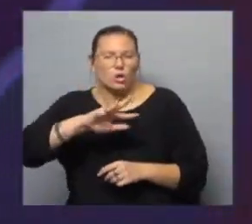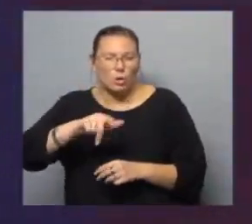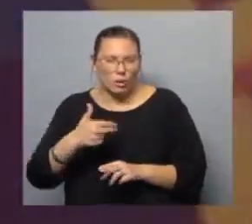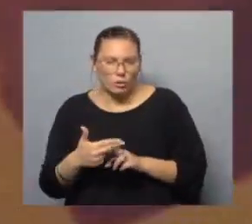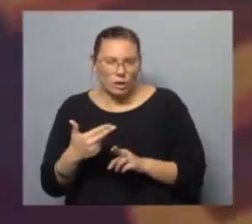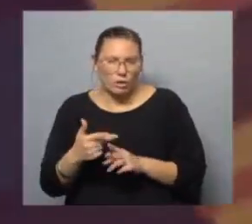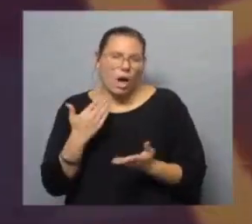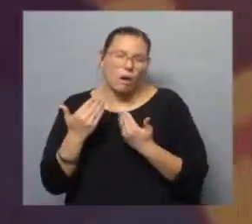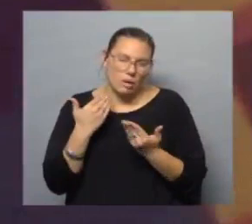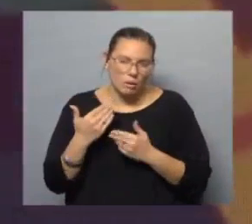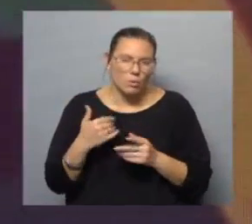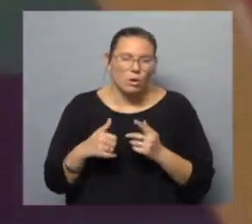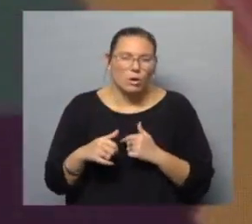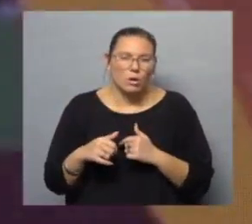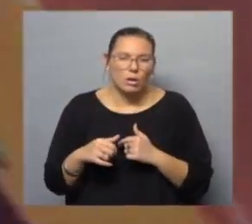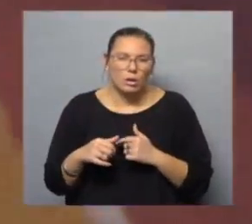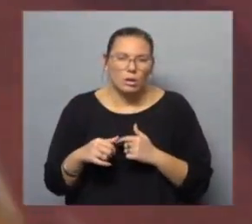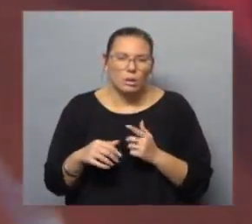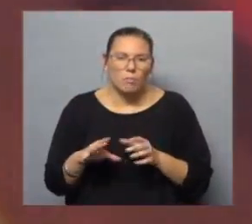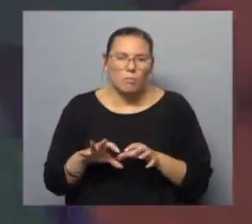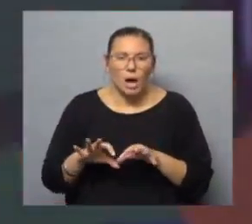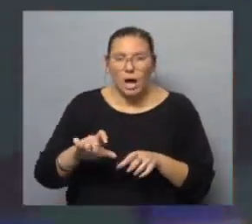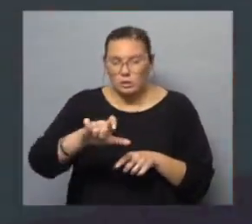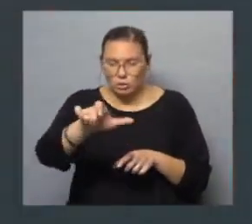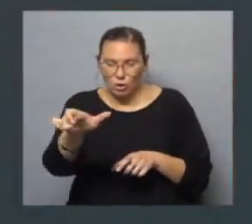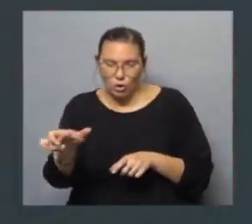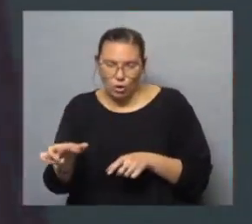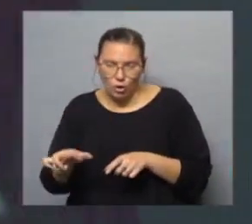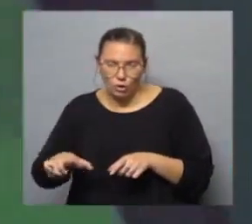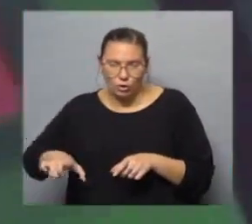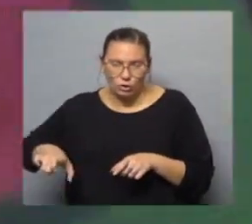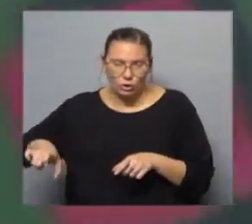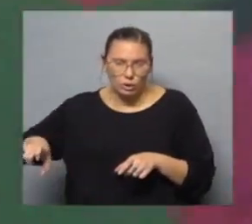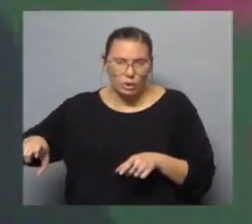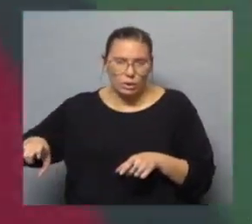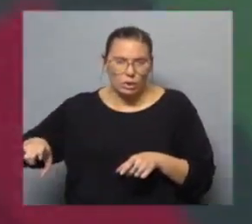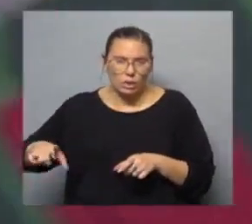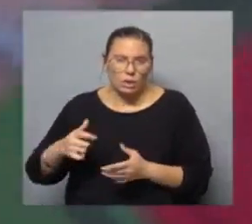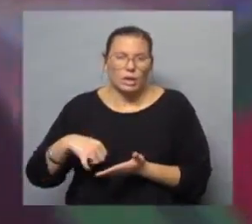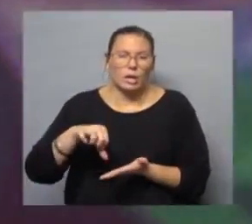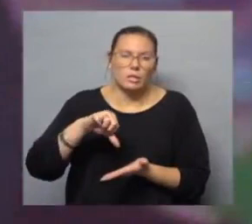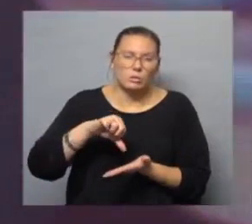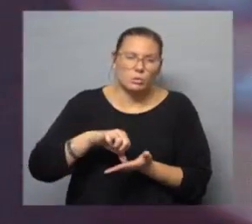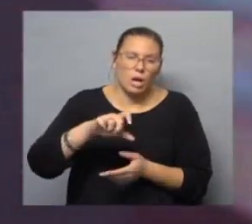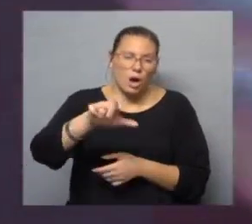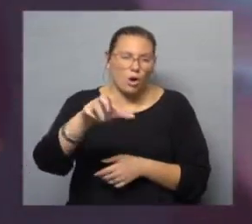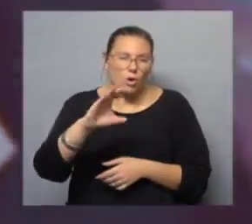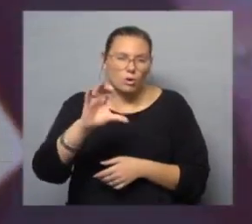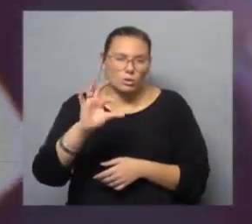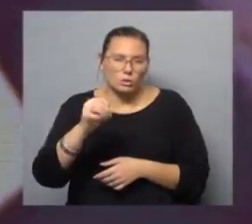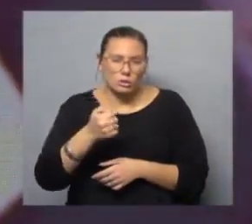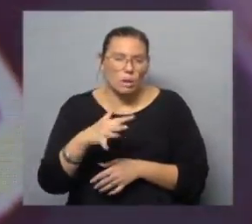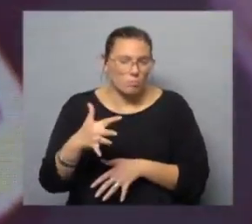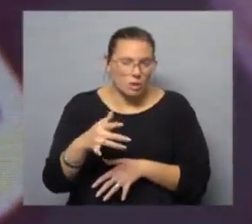hablamos habitualmente, sobre todo a nivel costero, en Ciudad de la Costa, etc.